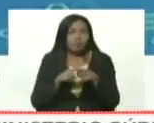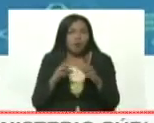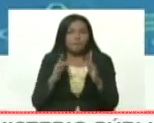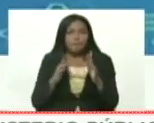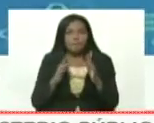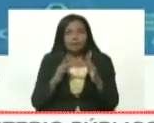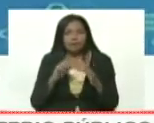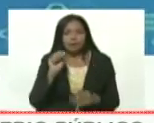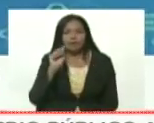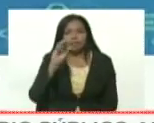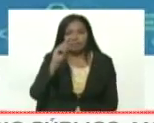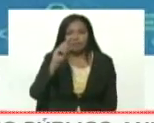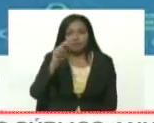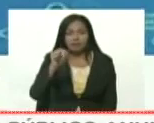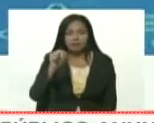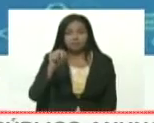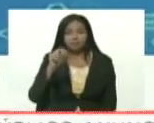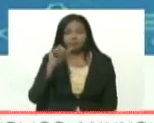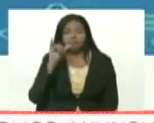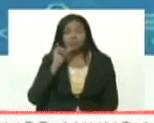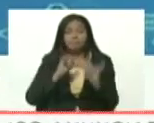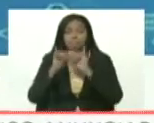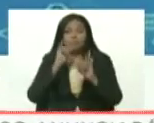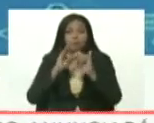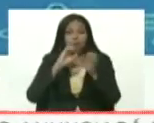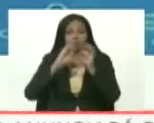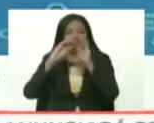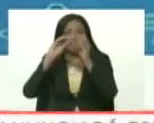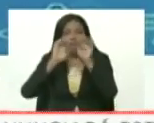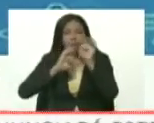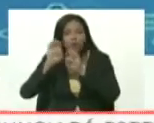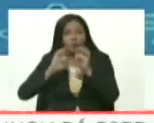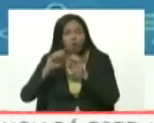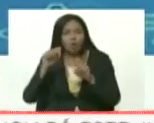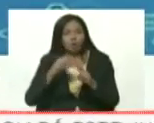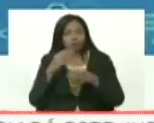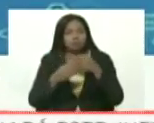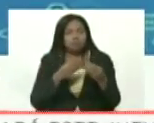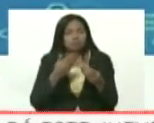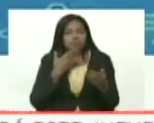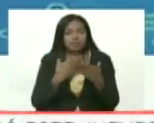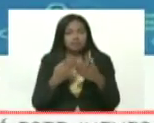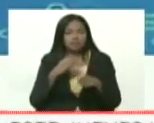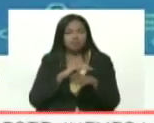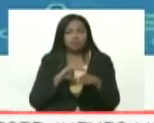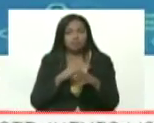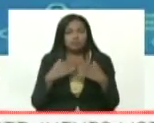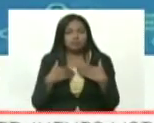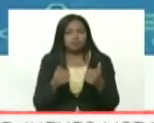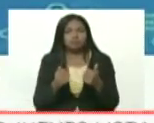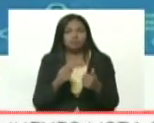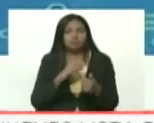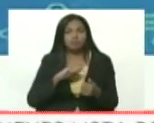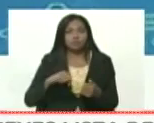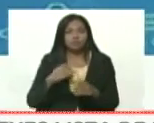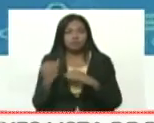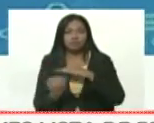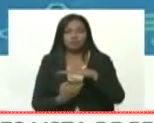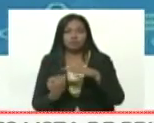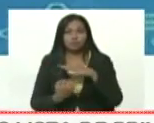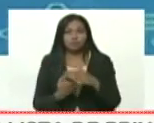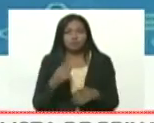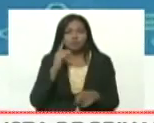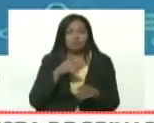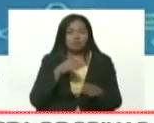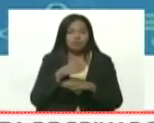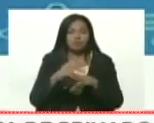ADN. Esos bebés que tienen que ser diagnosticados y que hoy se realiza gracias al Ministerio de Salud y nuestra institución, deben